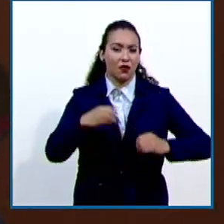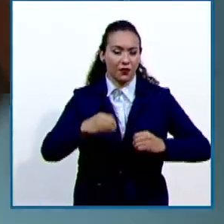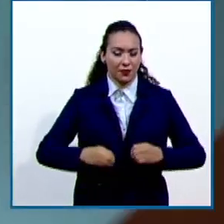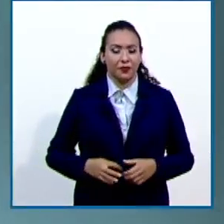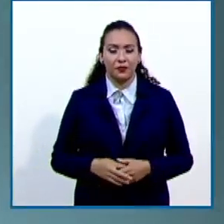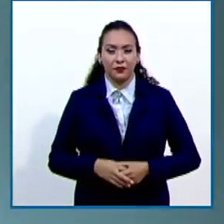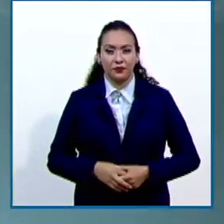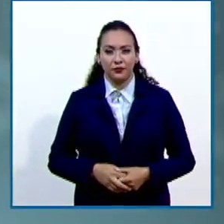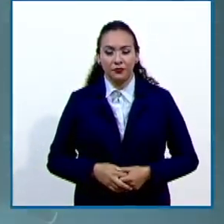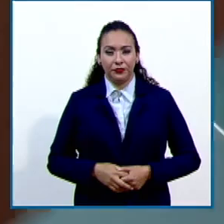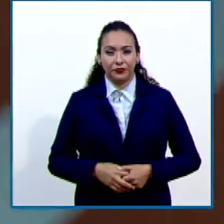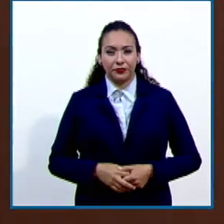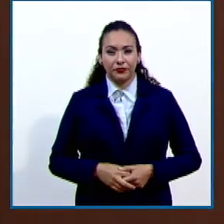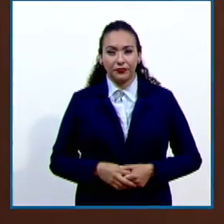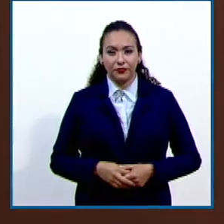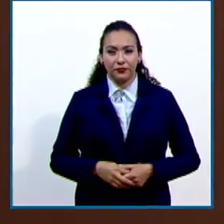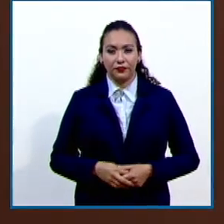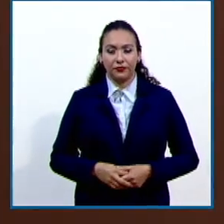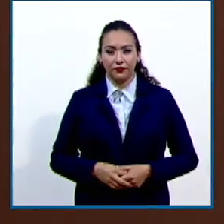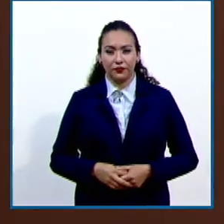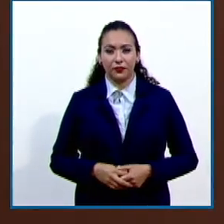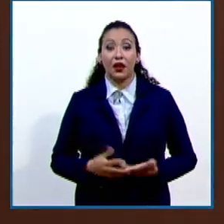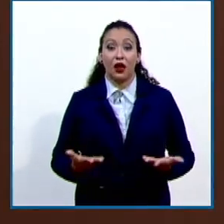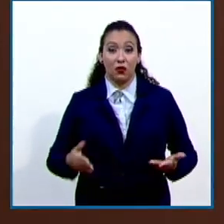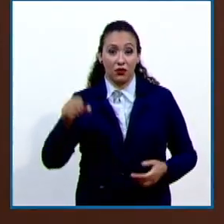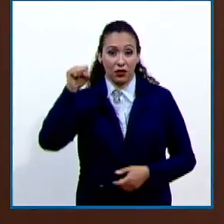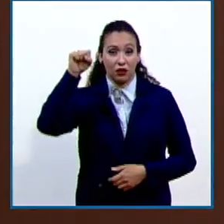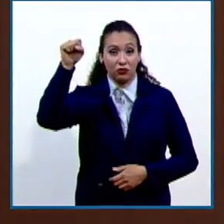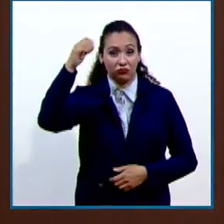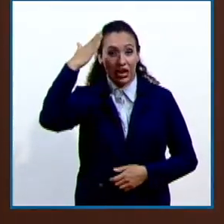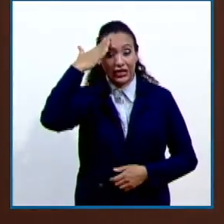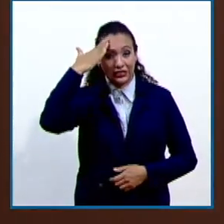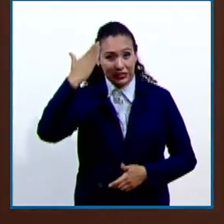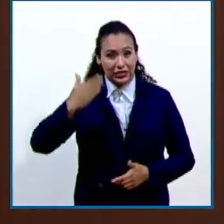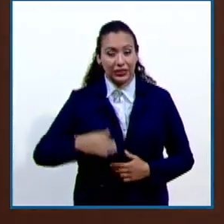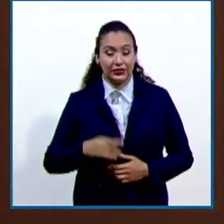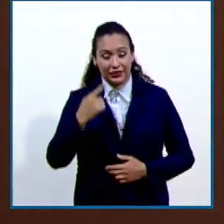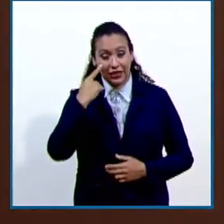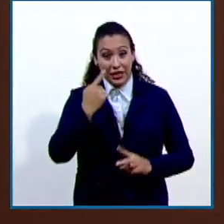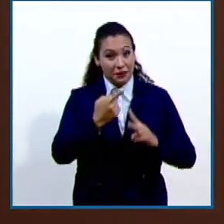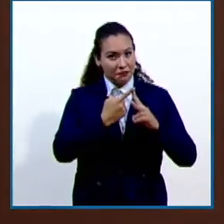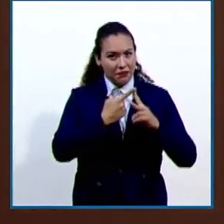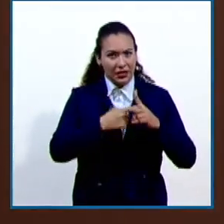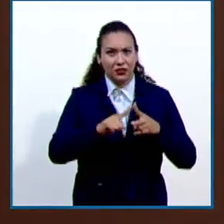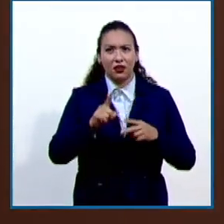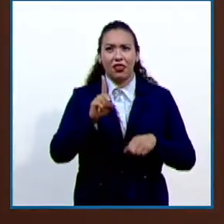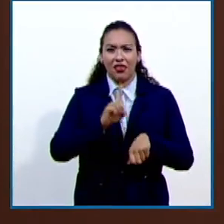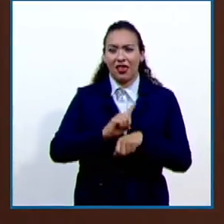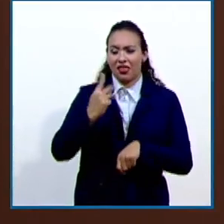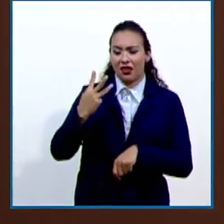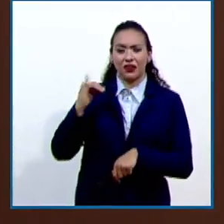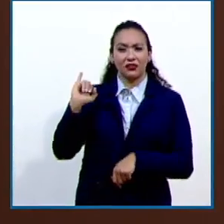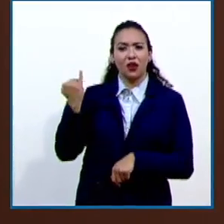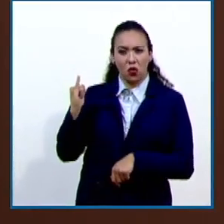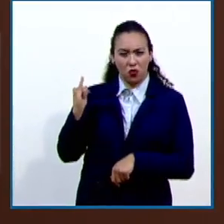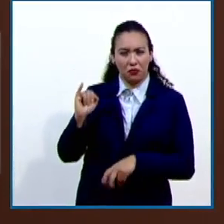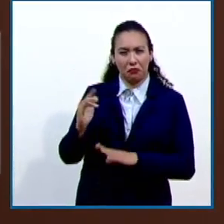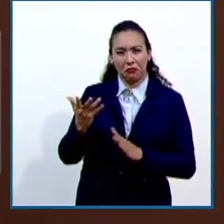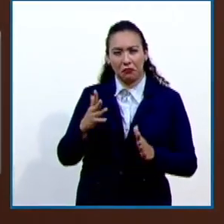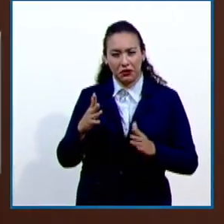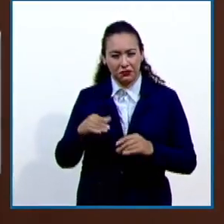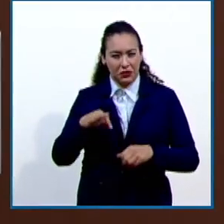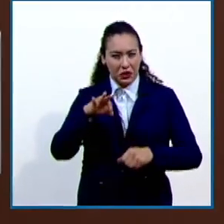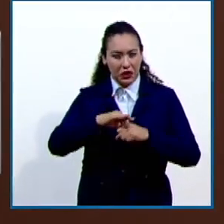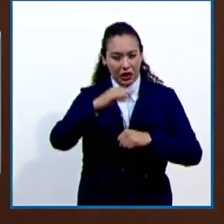Federación. Este líder sindical, desde el primer segundo del día 3 de junio, inmediatamente después de las